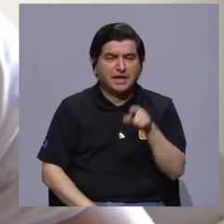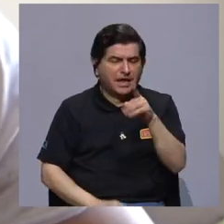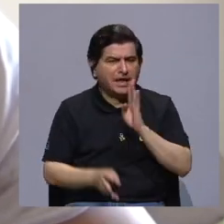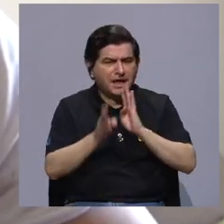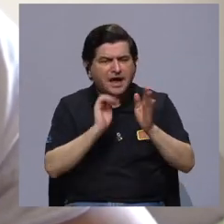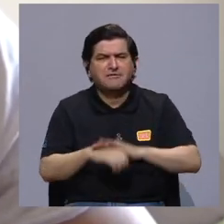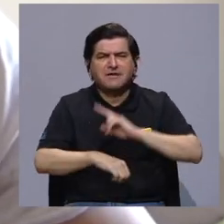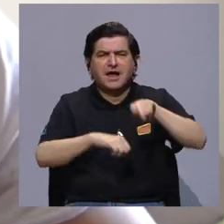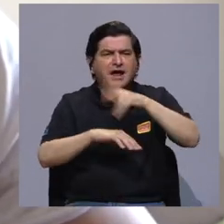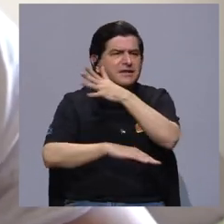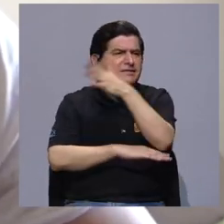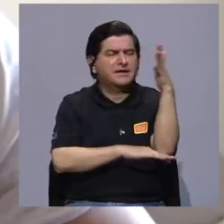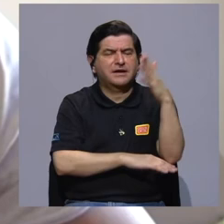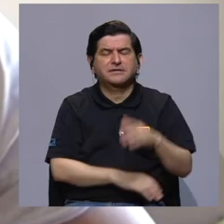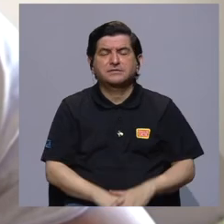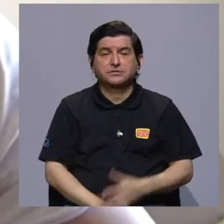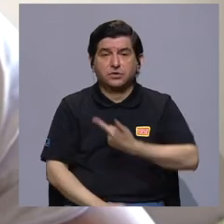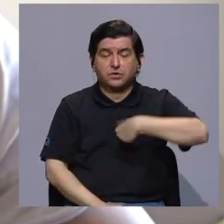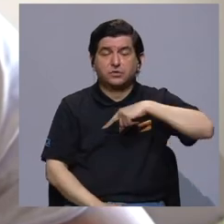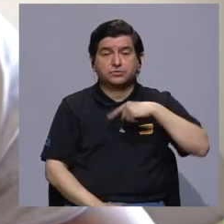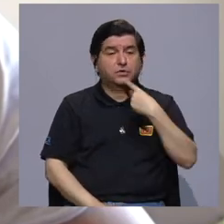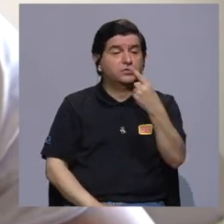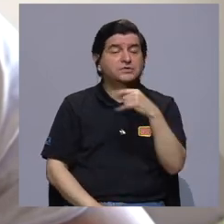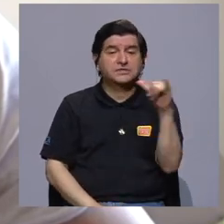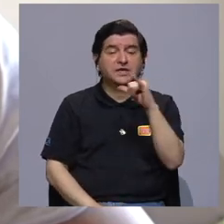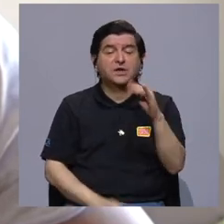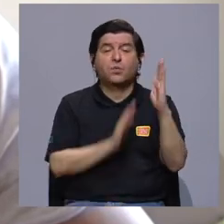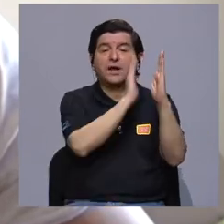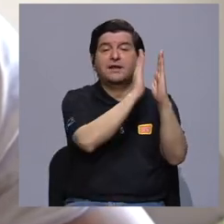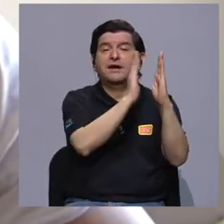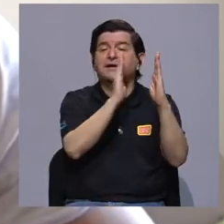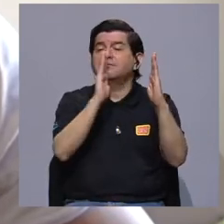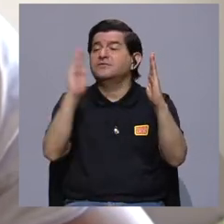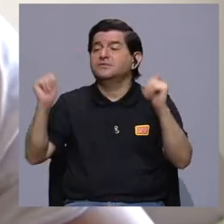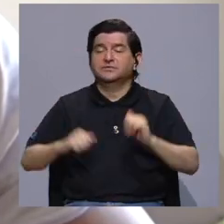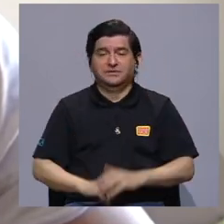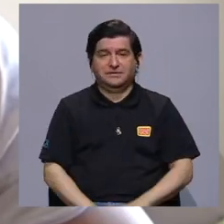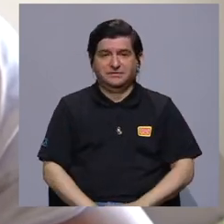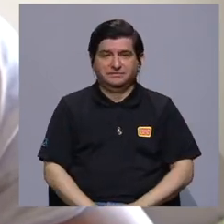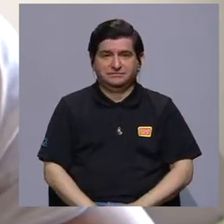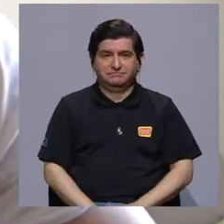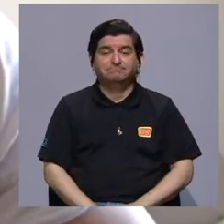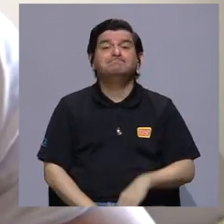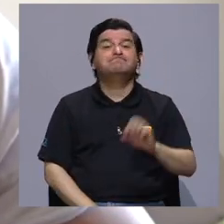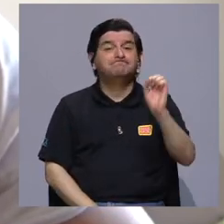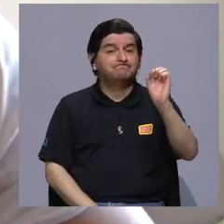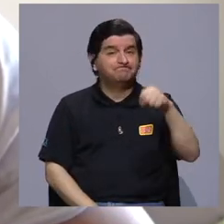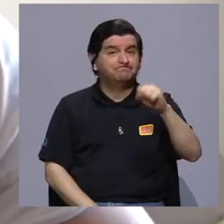síntesis, y cuando hablábamos de la naturaleza siempre la mencionábamos como una biblioteca. Y como tal,